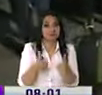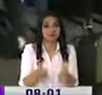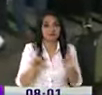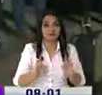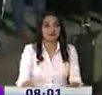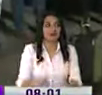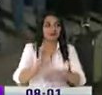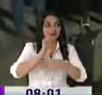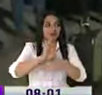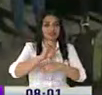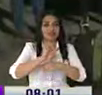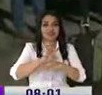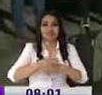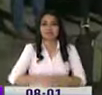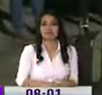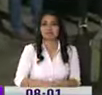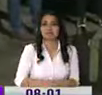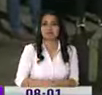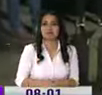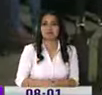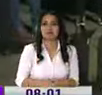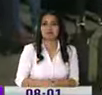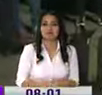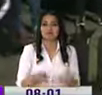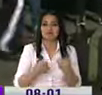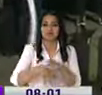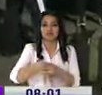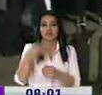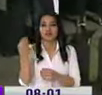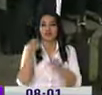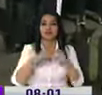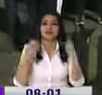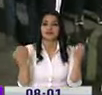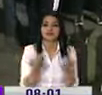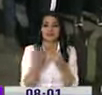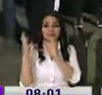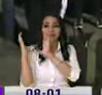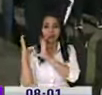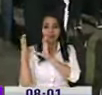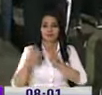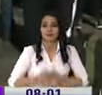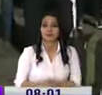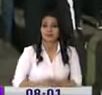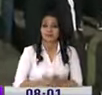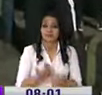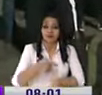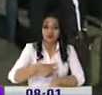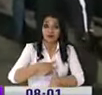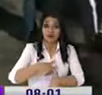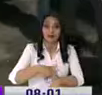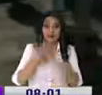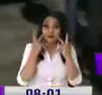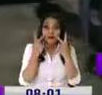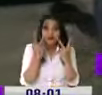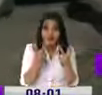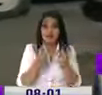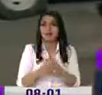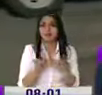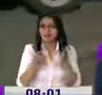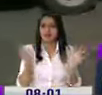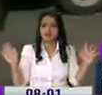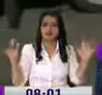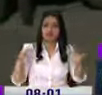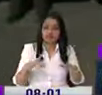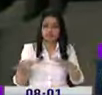muy bien el día de hoy. Nosotros estamos aquí en los exteriores del Estadio Olímpico Atahualpa. A esta hora de la mañana vemos que está desplegado ya el operativo